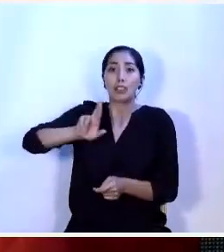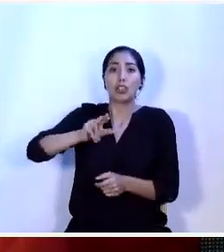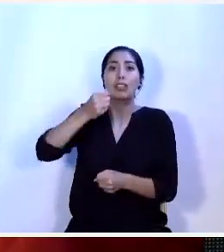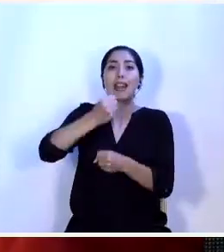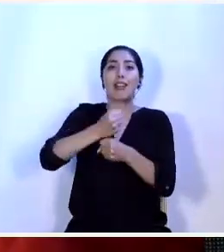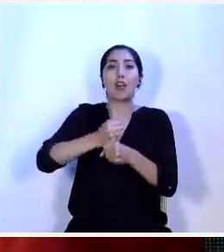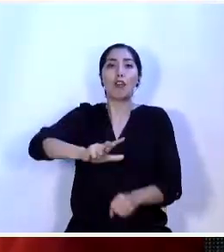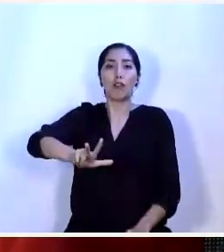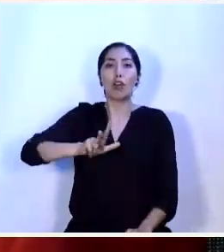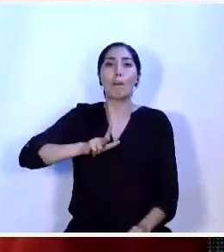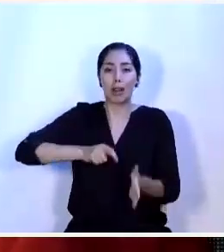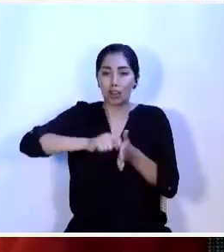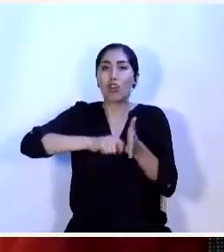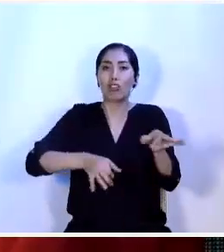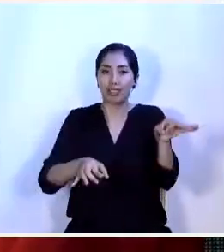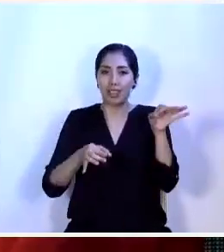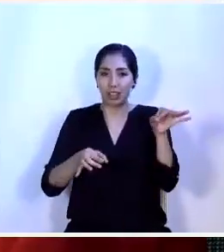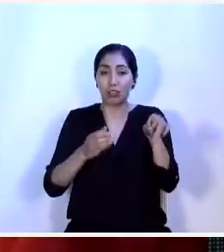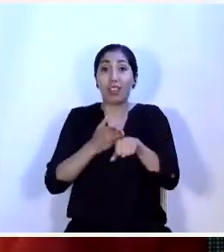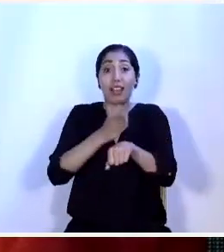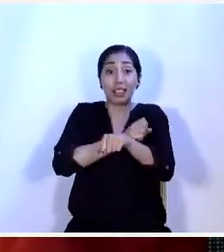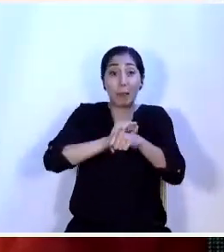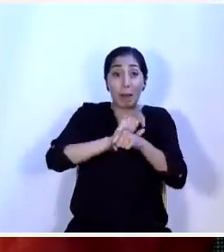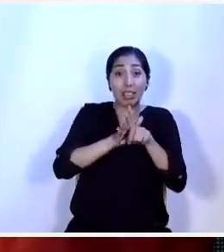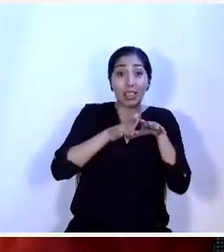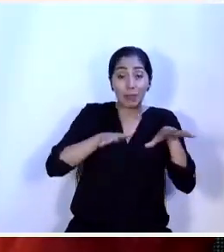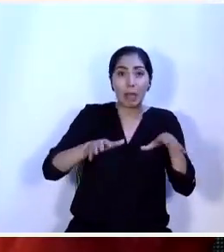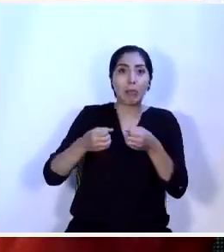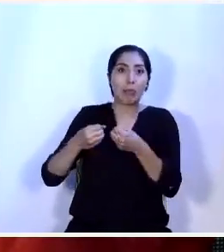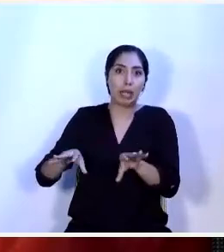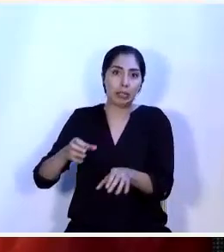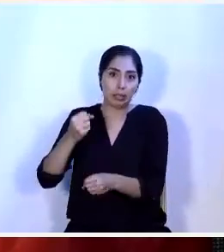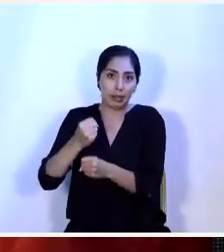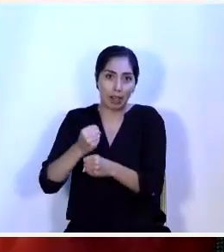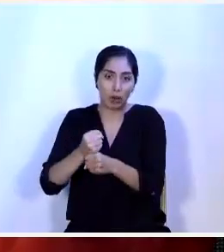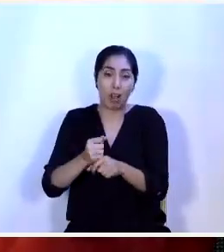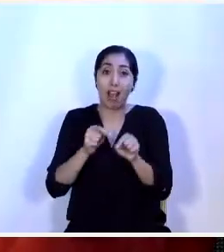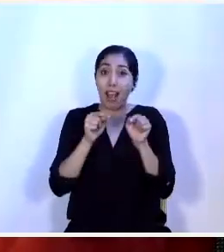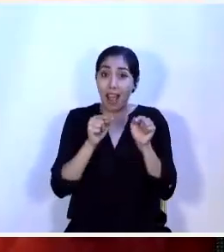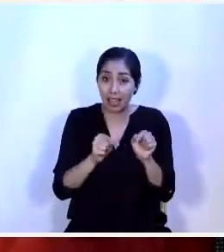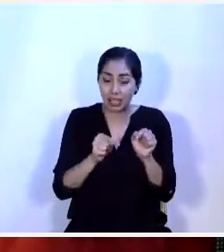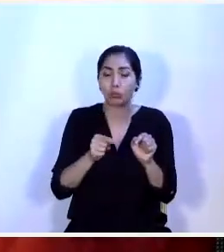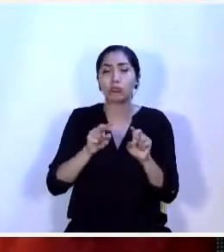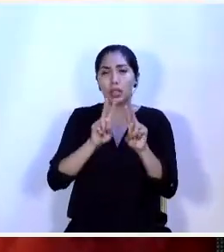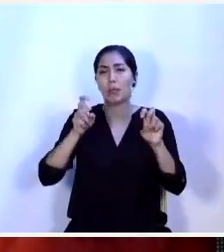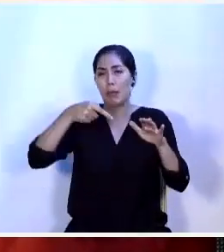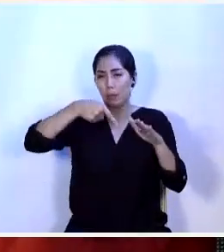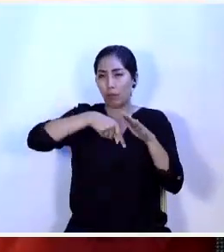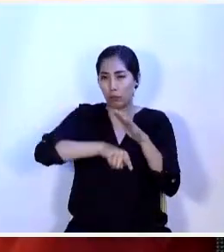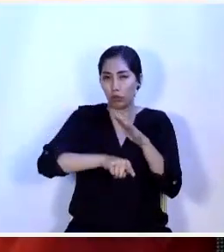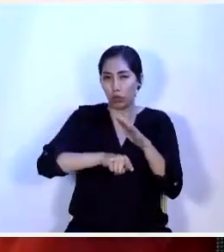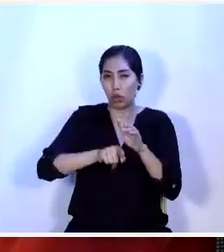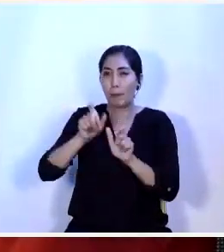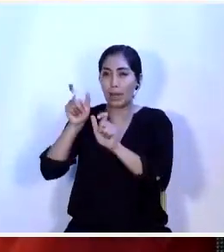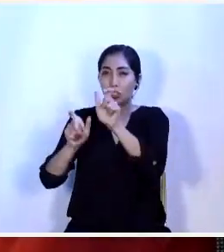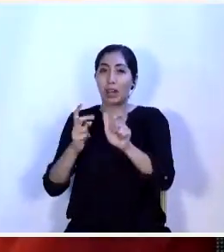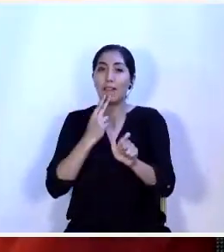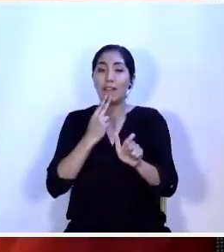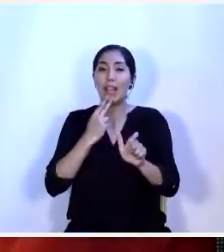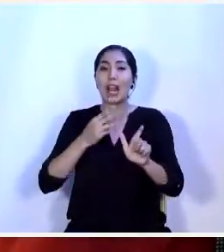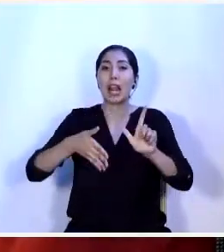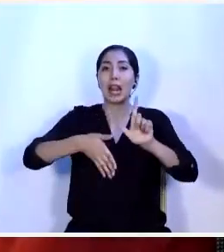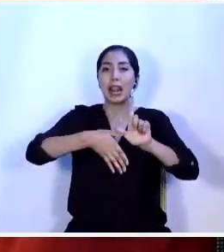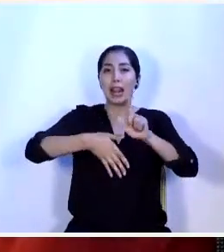que han quedado rezagados por la pandemia. Ahí en la informalidad tenemos un problema profundo que nuestros vecinos en América Latina tienen muy expandido,